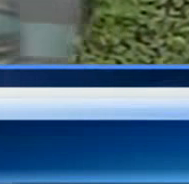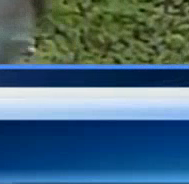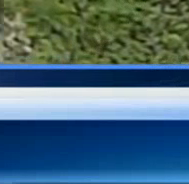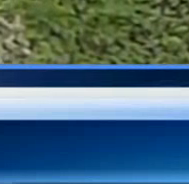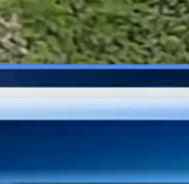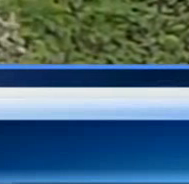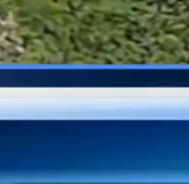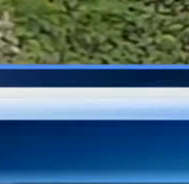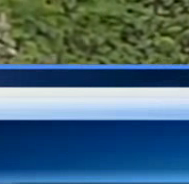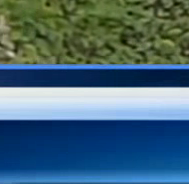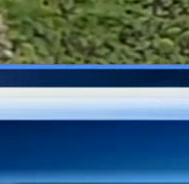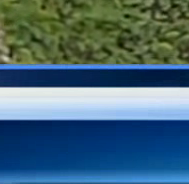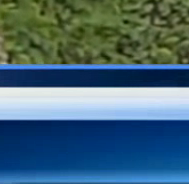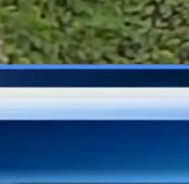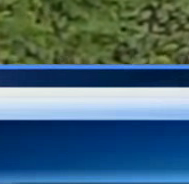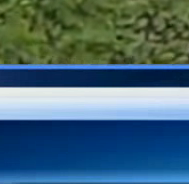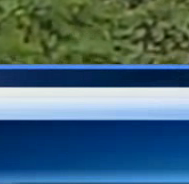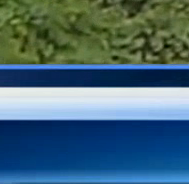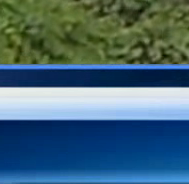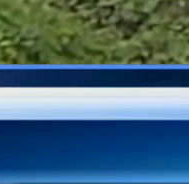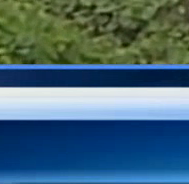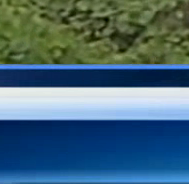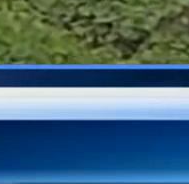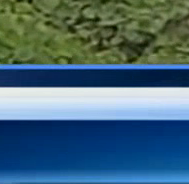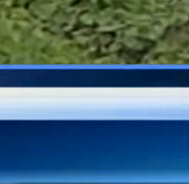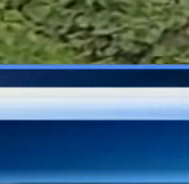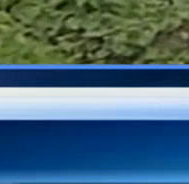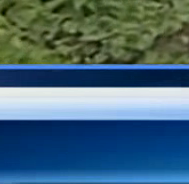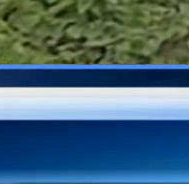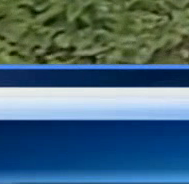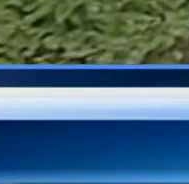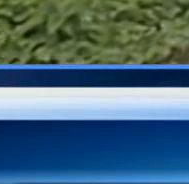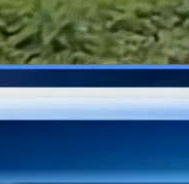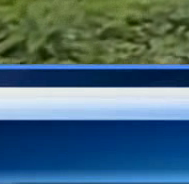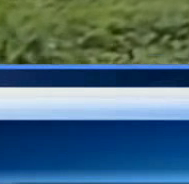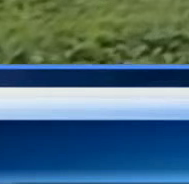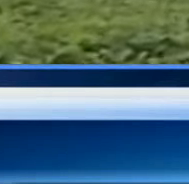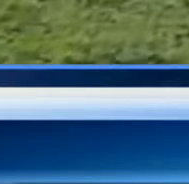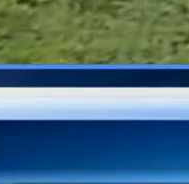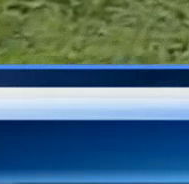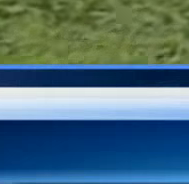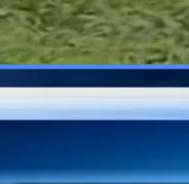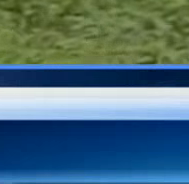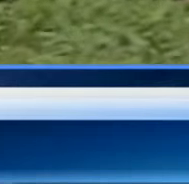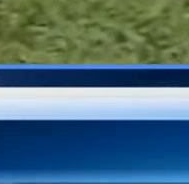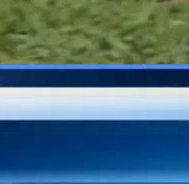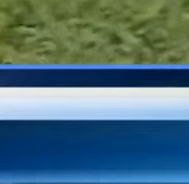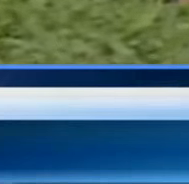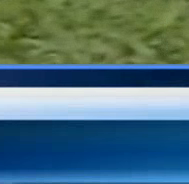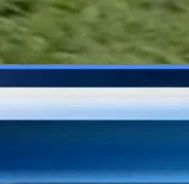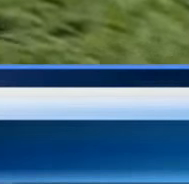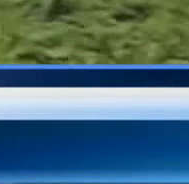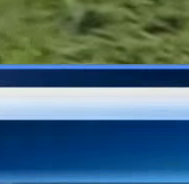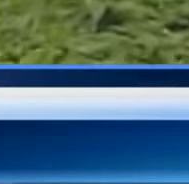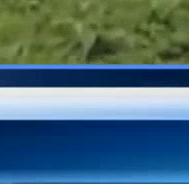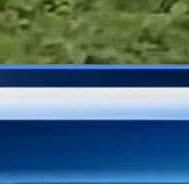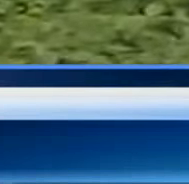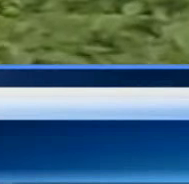pero tendrán pues que ver la forma de mantener ese cuidado, de